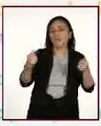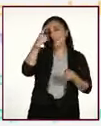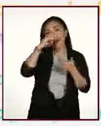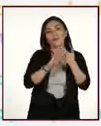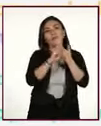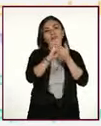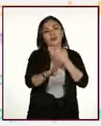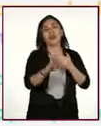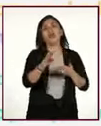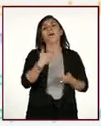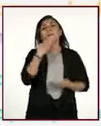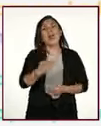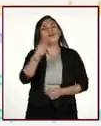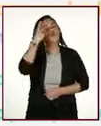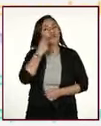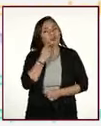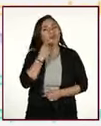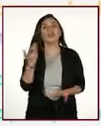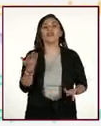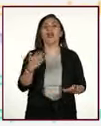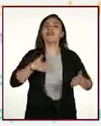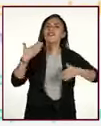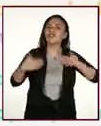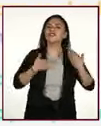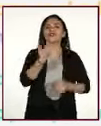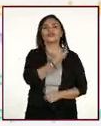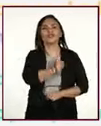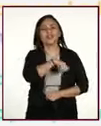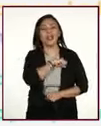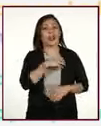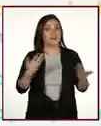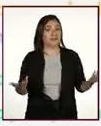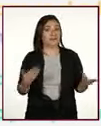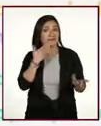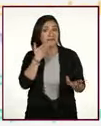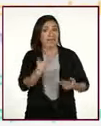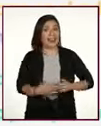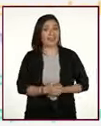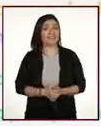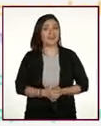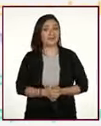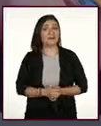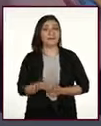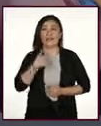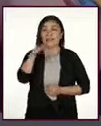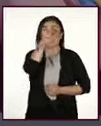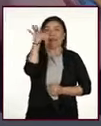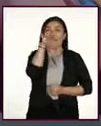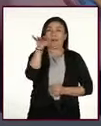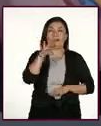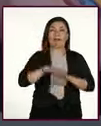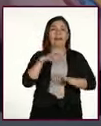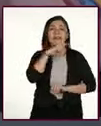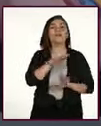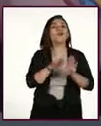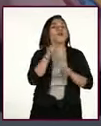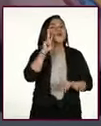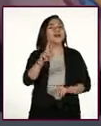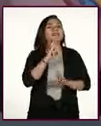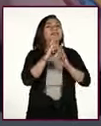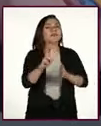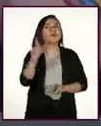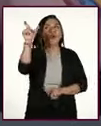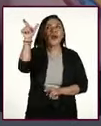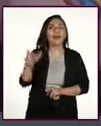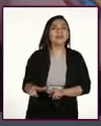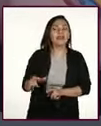comunicación, higiene del sueño, diversión sana. Bueno, pues ya me traté de ir muy rápido, pero ¿qué te parecen estas respuestas?